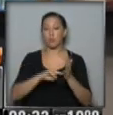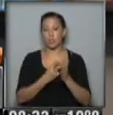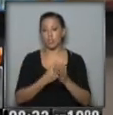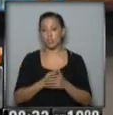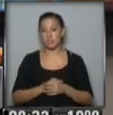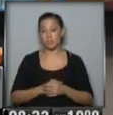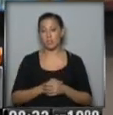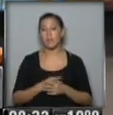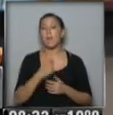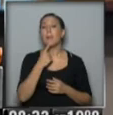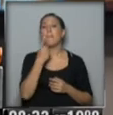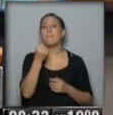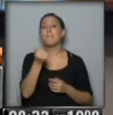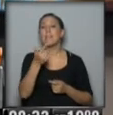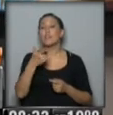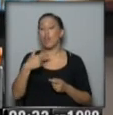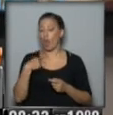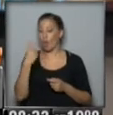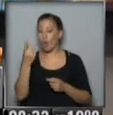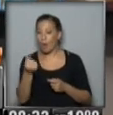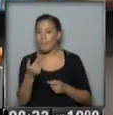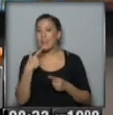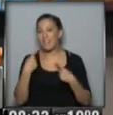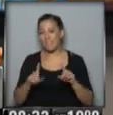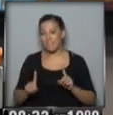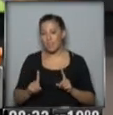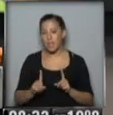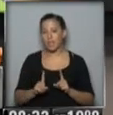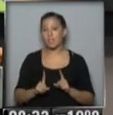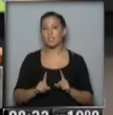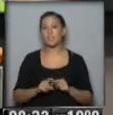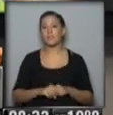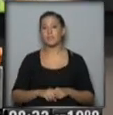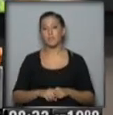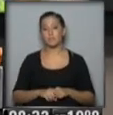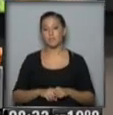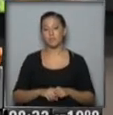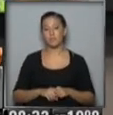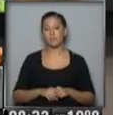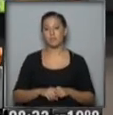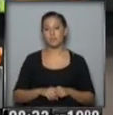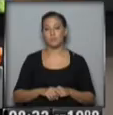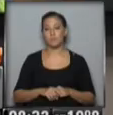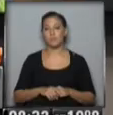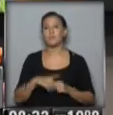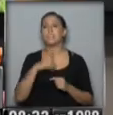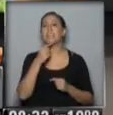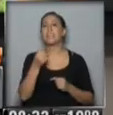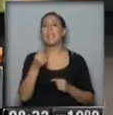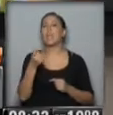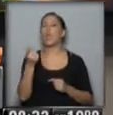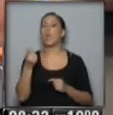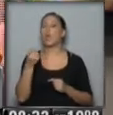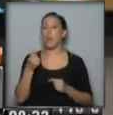y el índice precio al consumidor es distinto es una cosa técnicamente diferente de lo que es un índice de